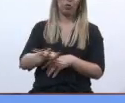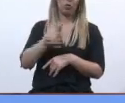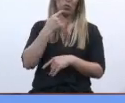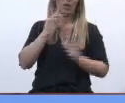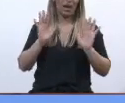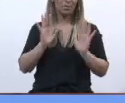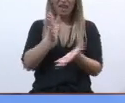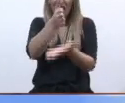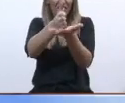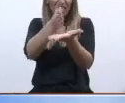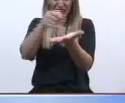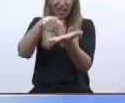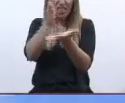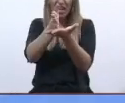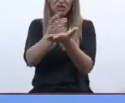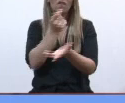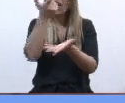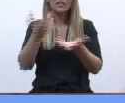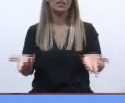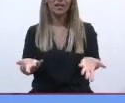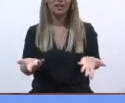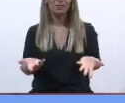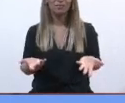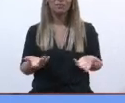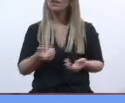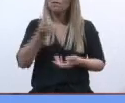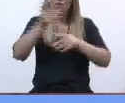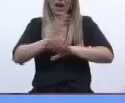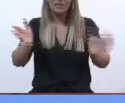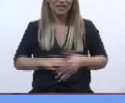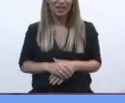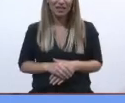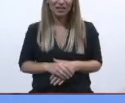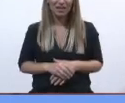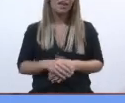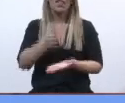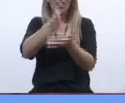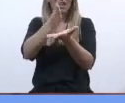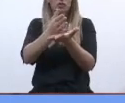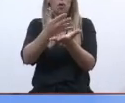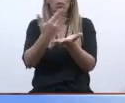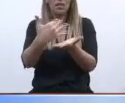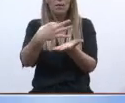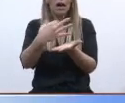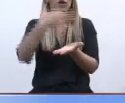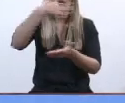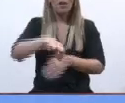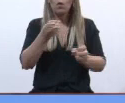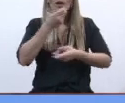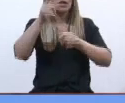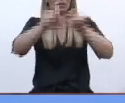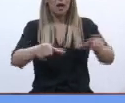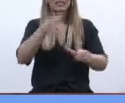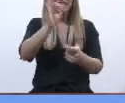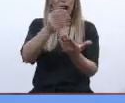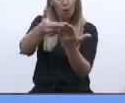bastante simple y lo tiene que entender el doctor Fiat y lo tiene que entender cualquier persona que sepa leer. Para eso está